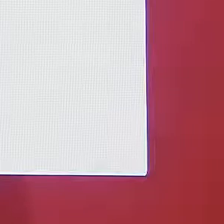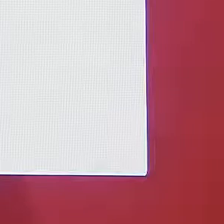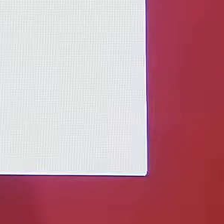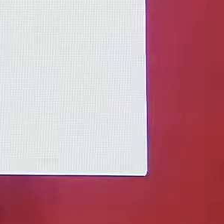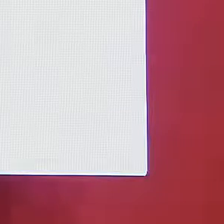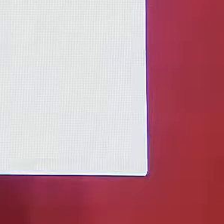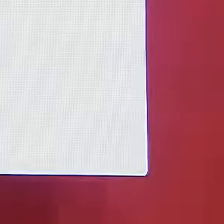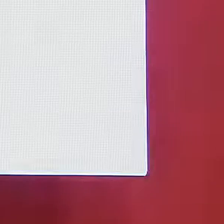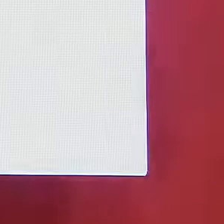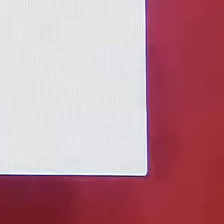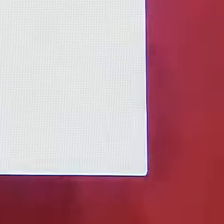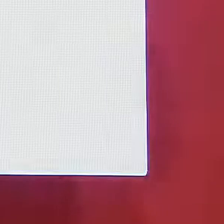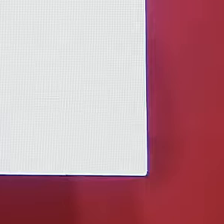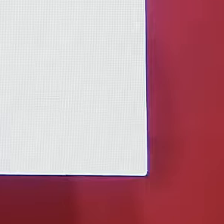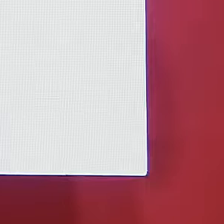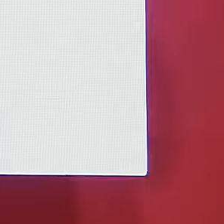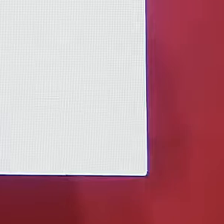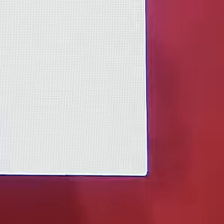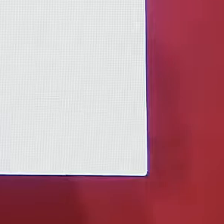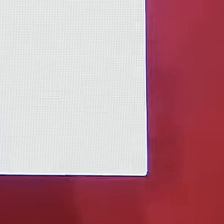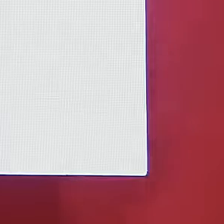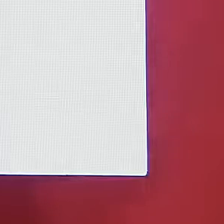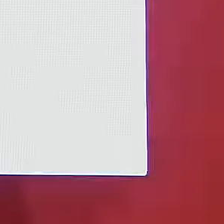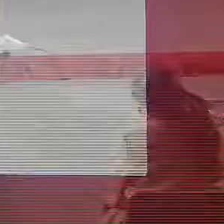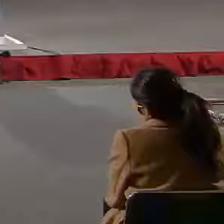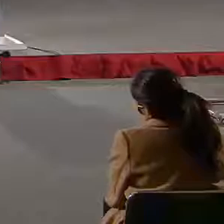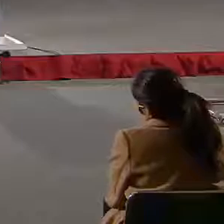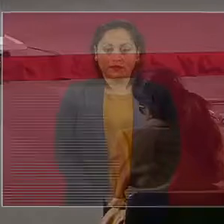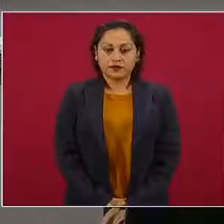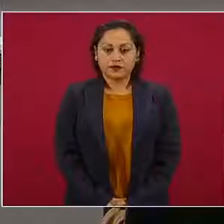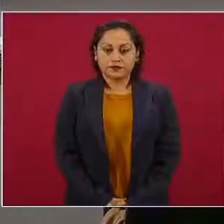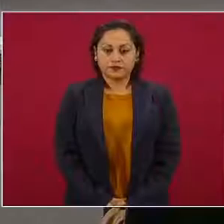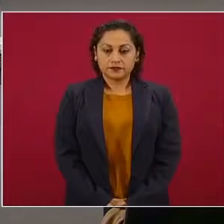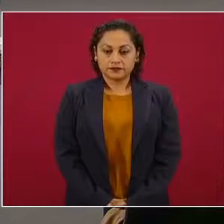próximo, porque